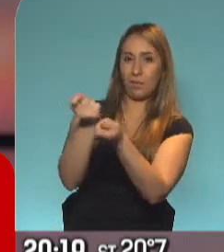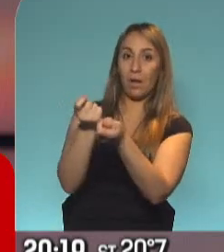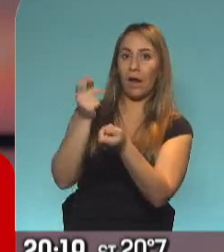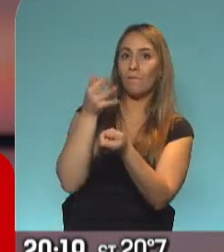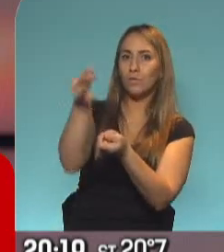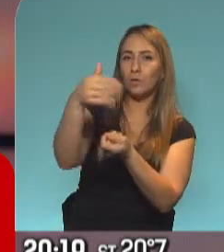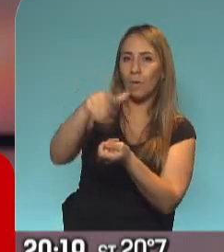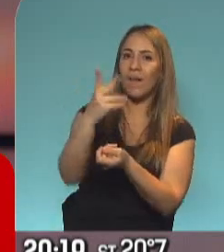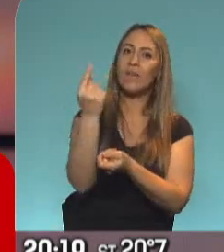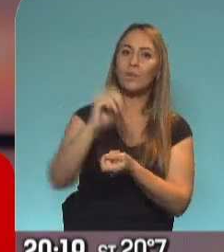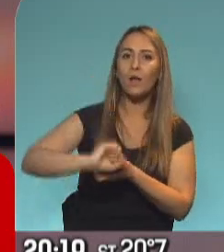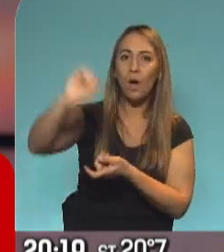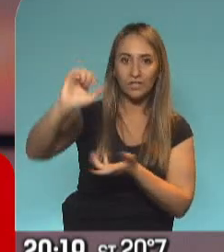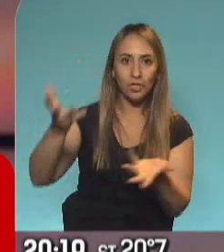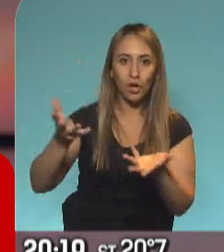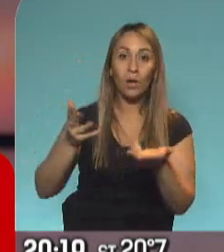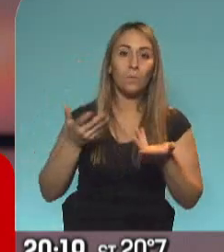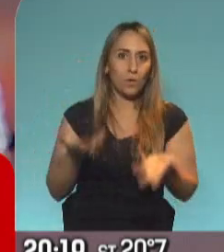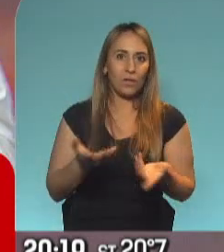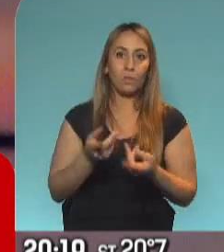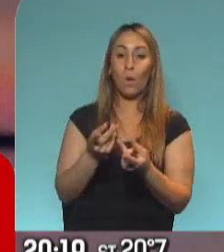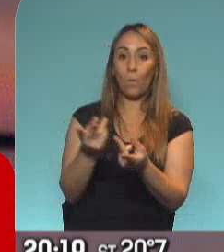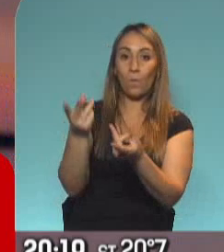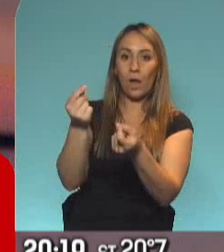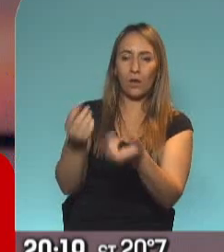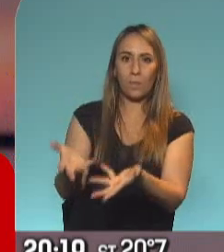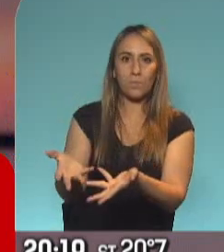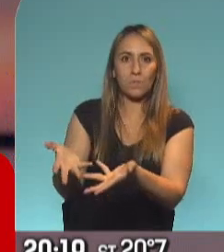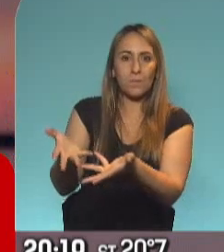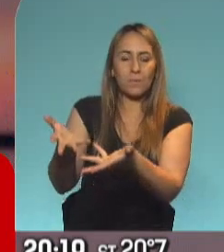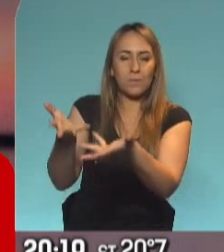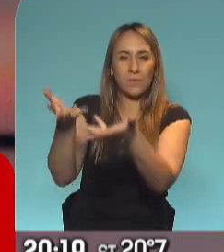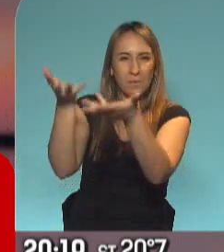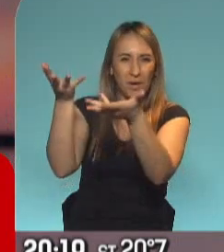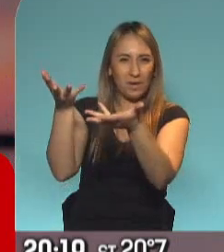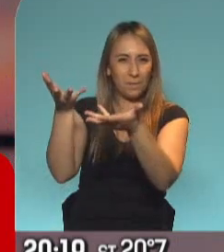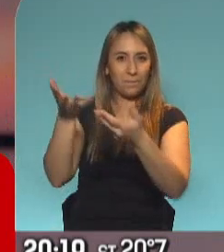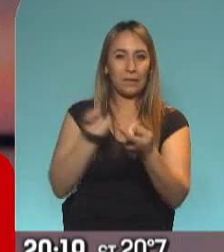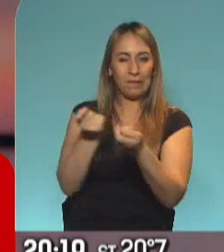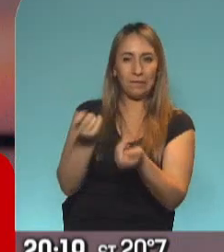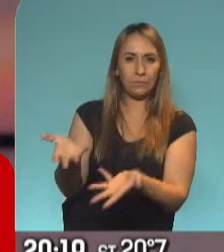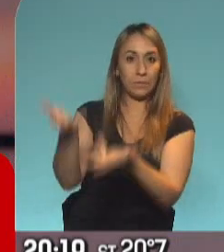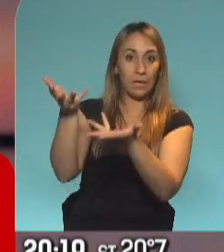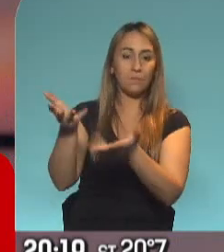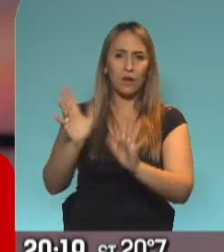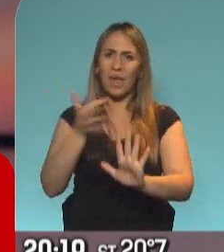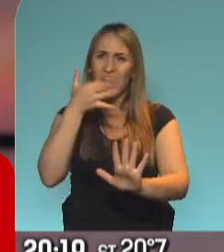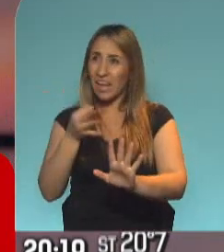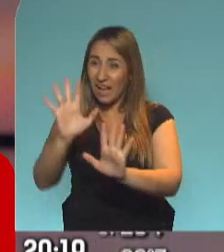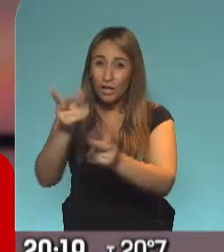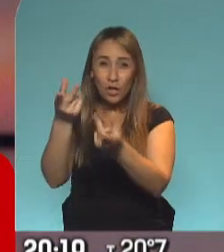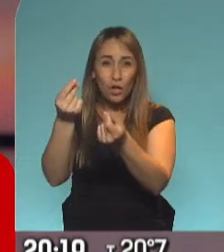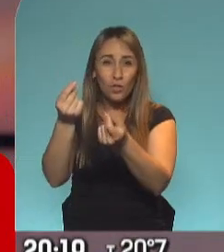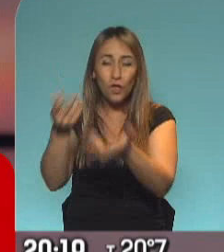Que hace entonces que incentive a que estos valores comiencen a subir cada vez más y más, pero que en realidad no representan la realidad económica, los